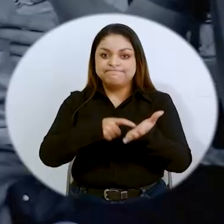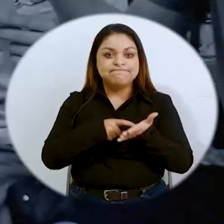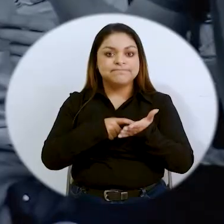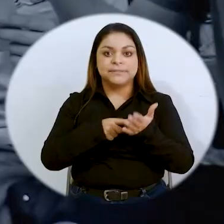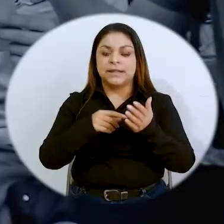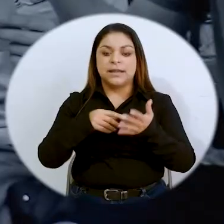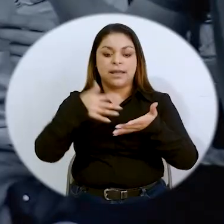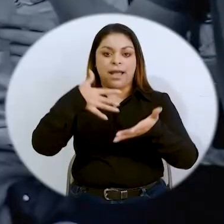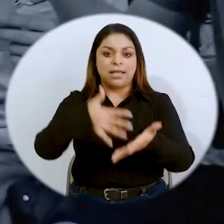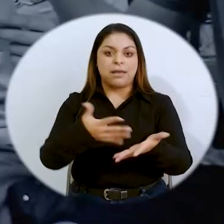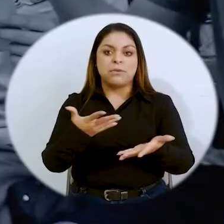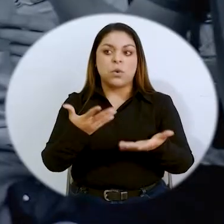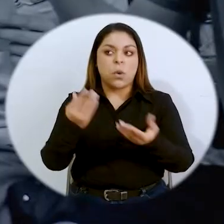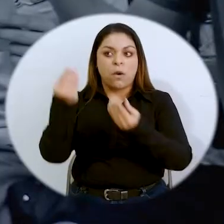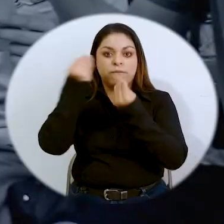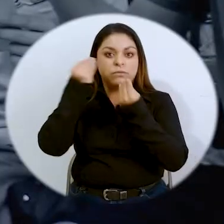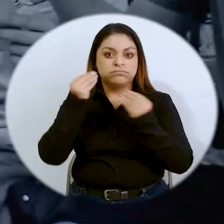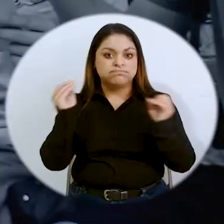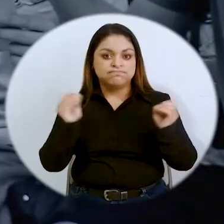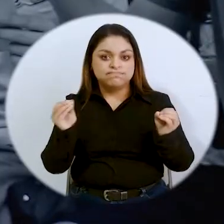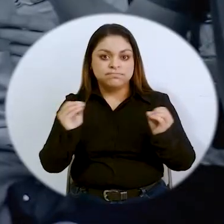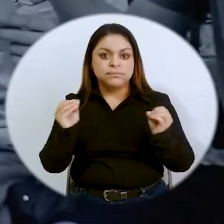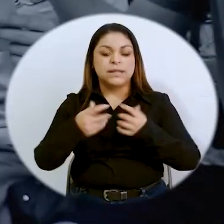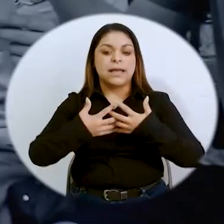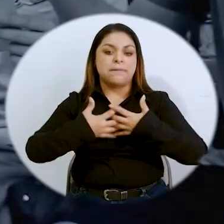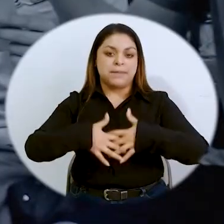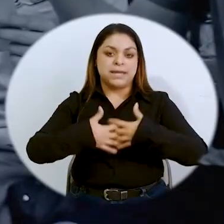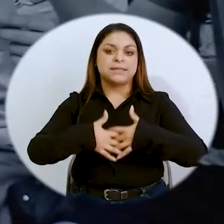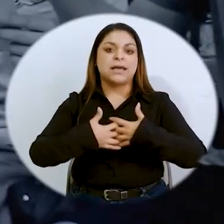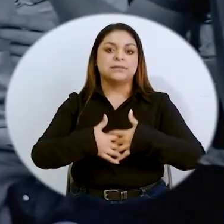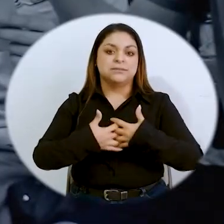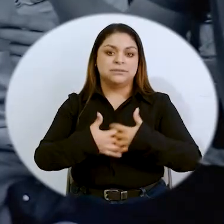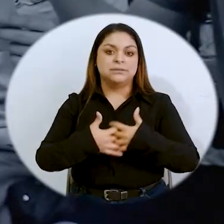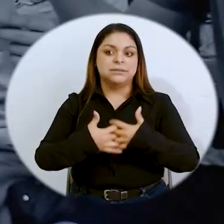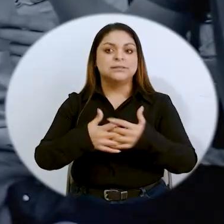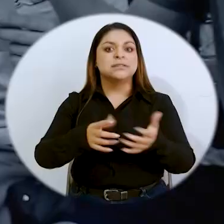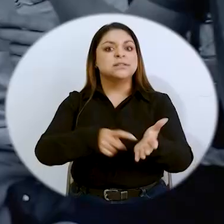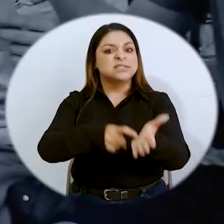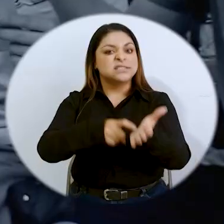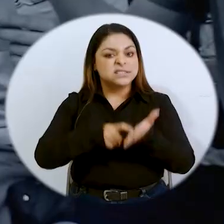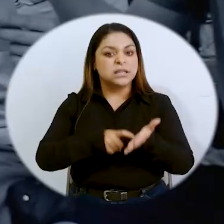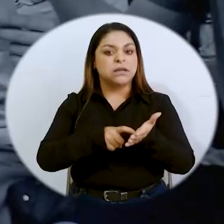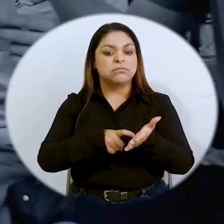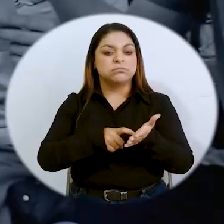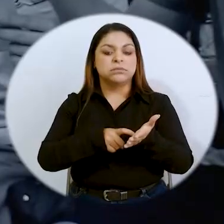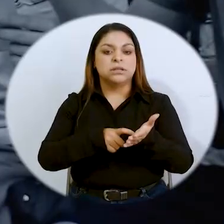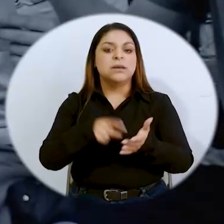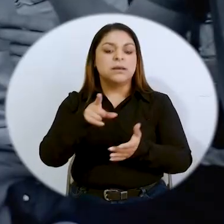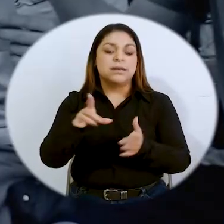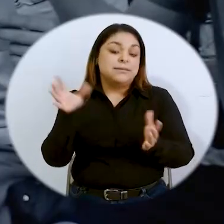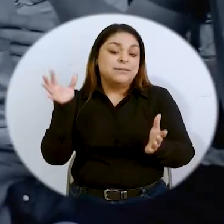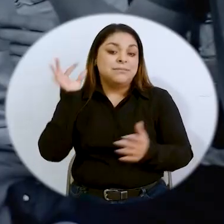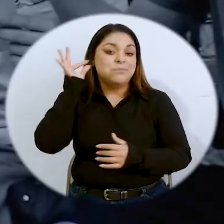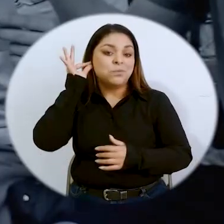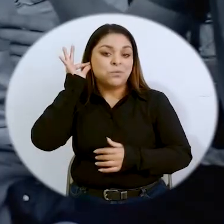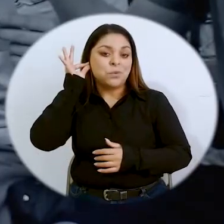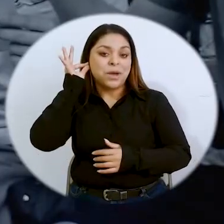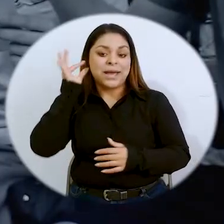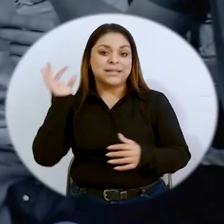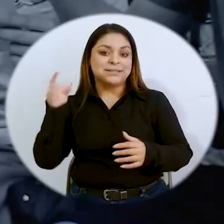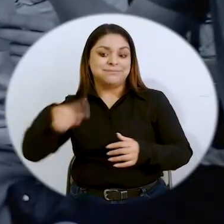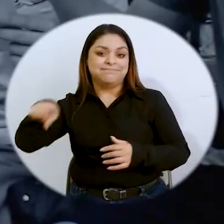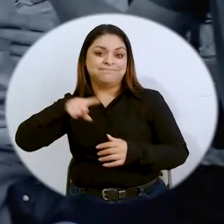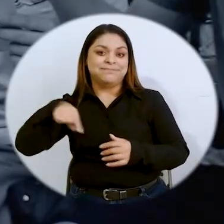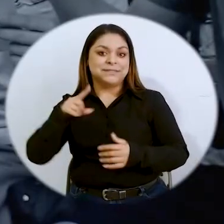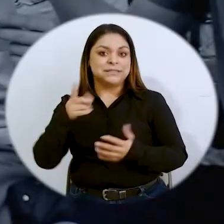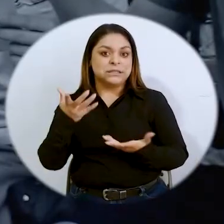el requerimiento académico o la formación que las empresas están exigiendo. El tema mujer lo